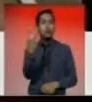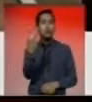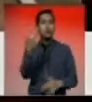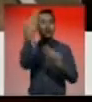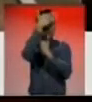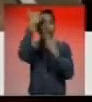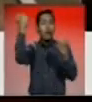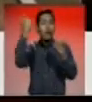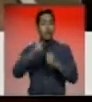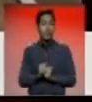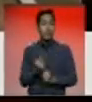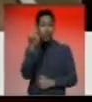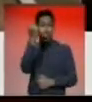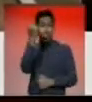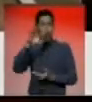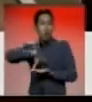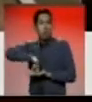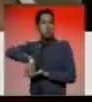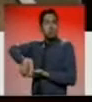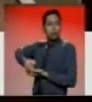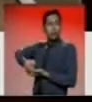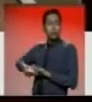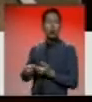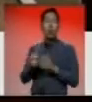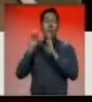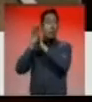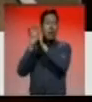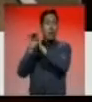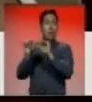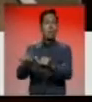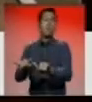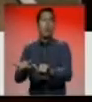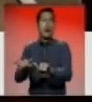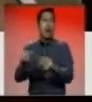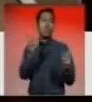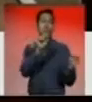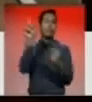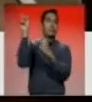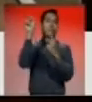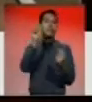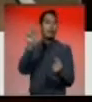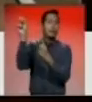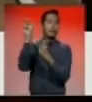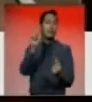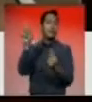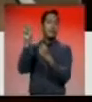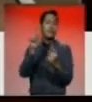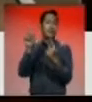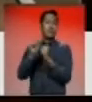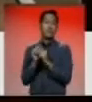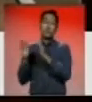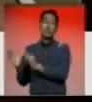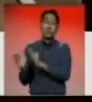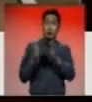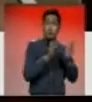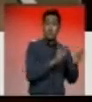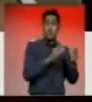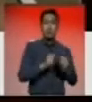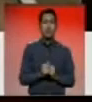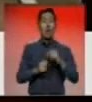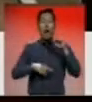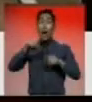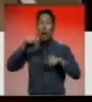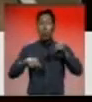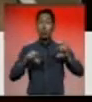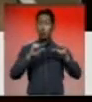un lado le incautaron se congelaron sus depósitos hubo migración pues tuvieron que enviar las remesas y por otro lado ciertas élites ha dicho no